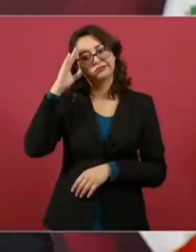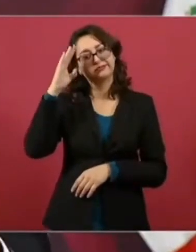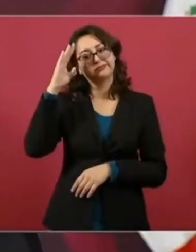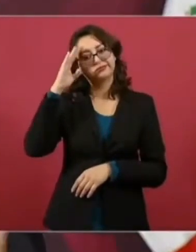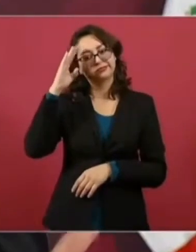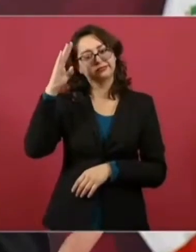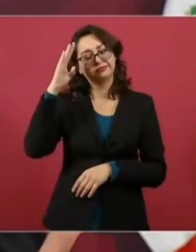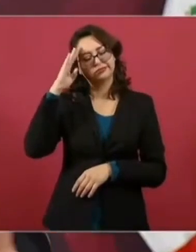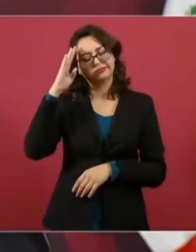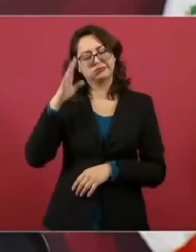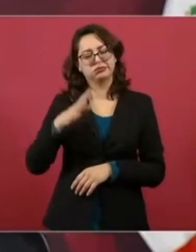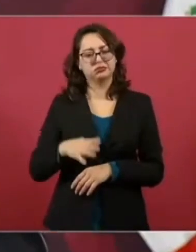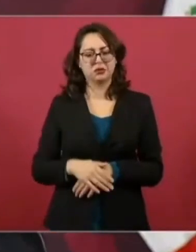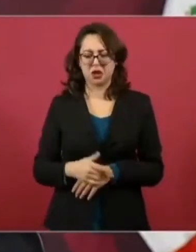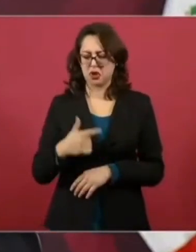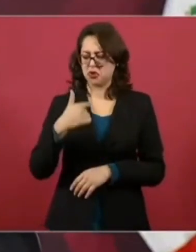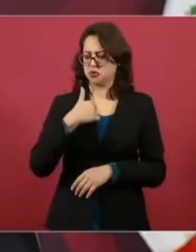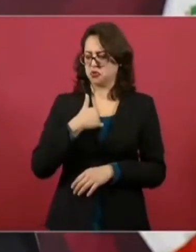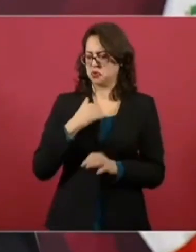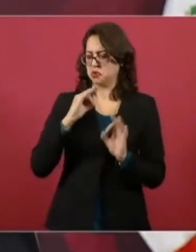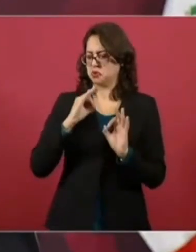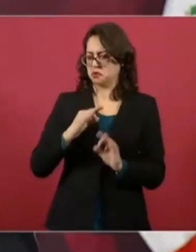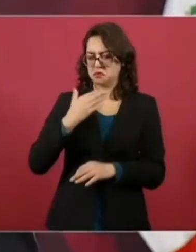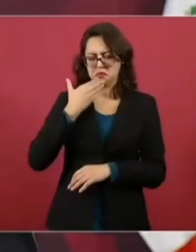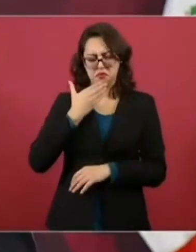caer en la autocomplacencia